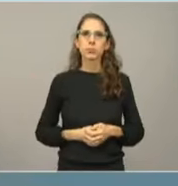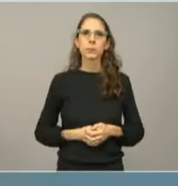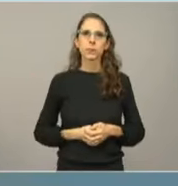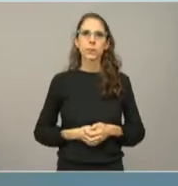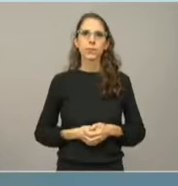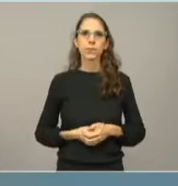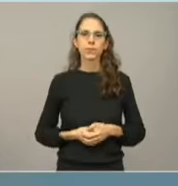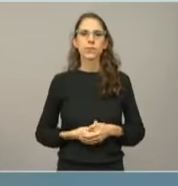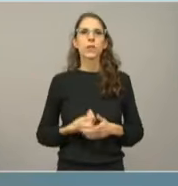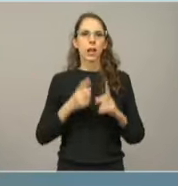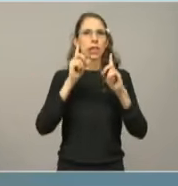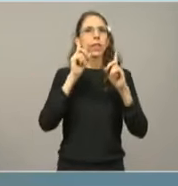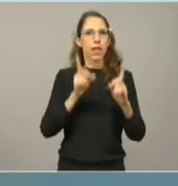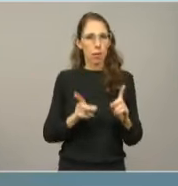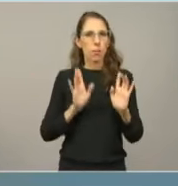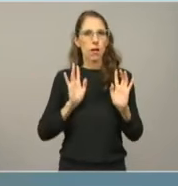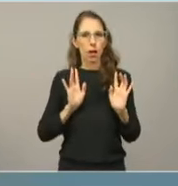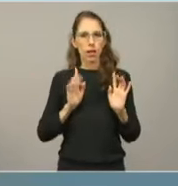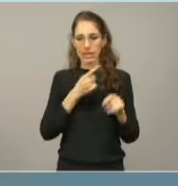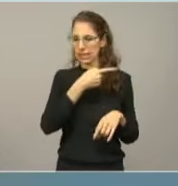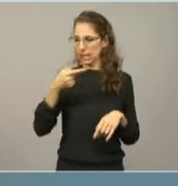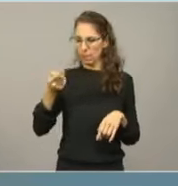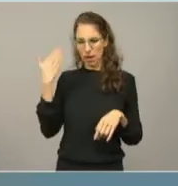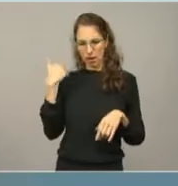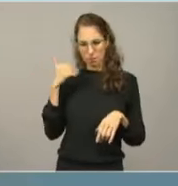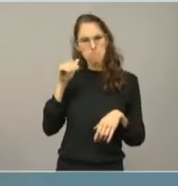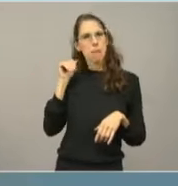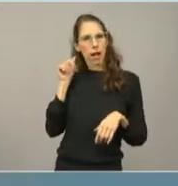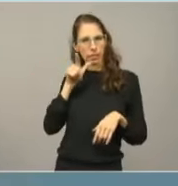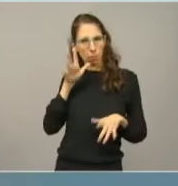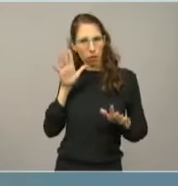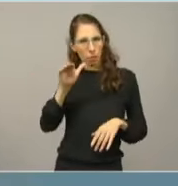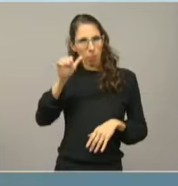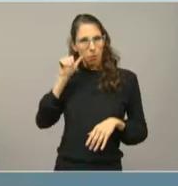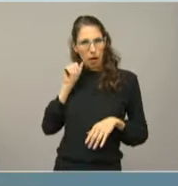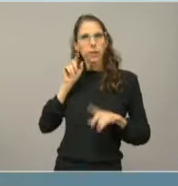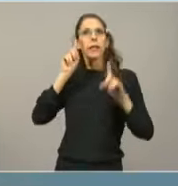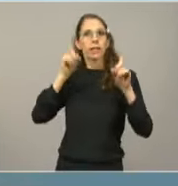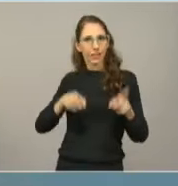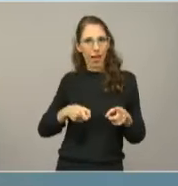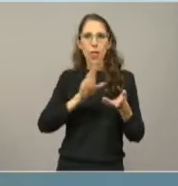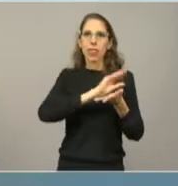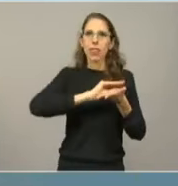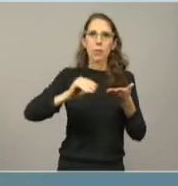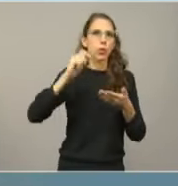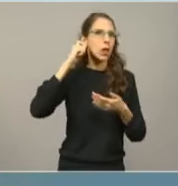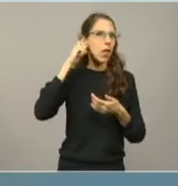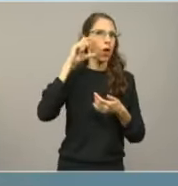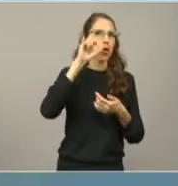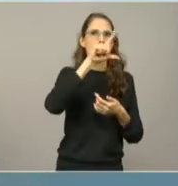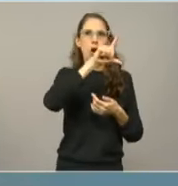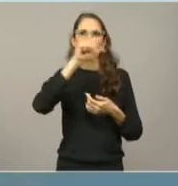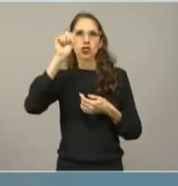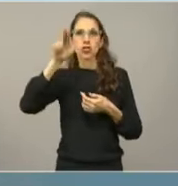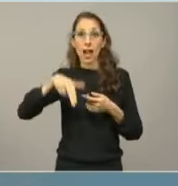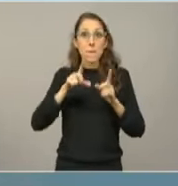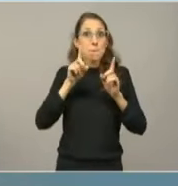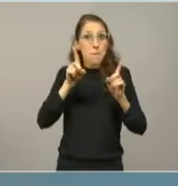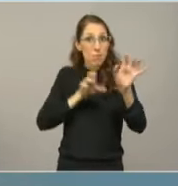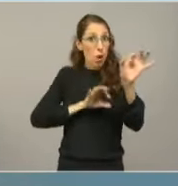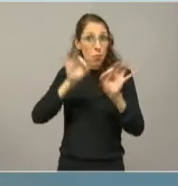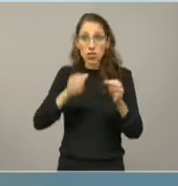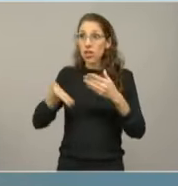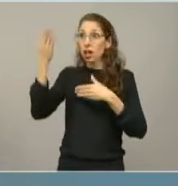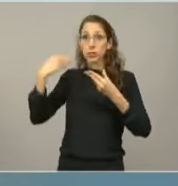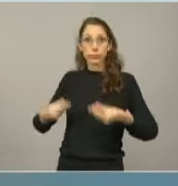eh fue la semana pasada el martes creo volvió a presentar el diputado el mismo proyecto que había presentado antes y que